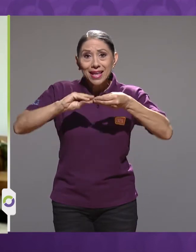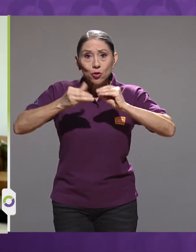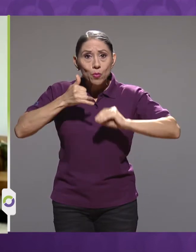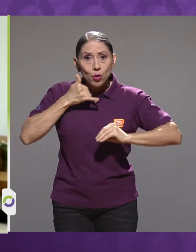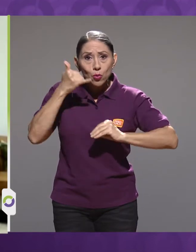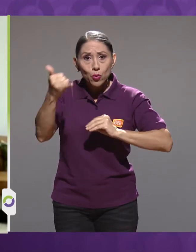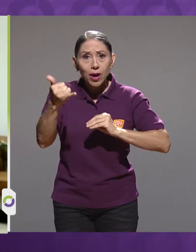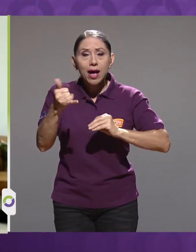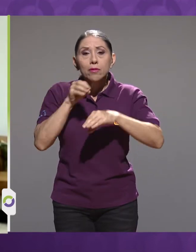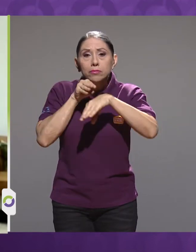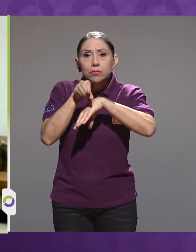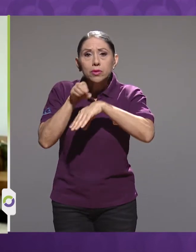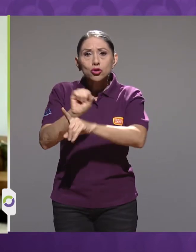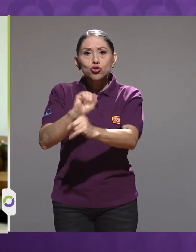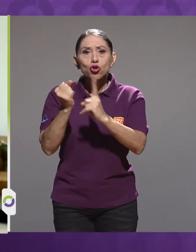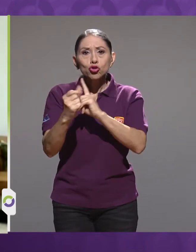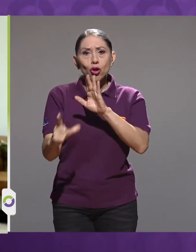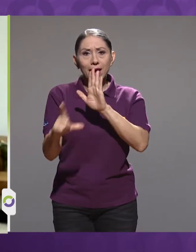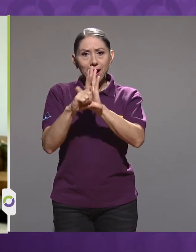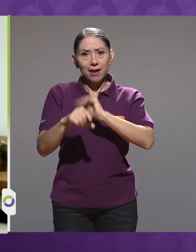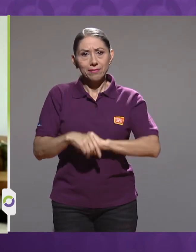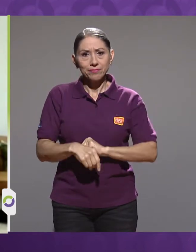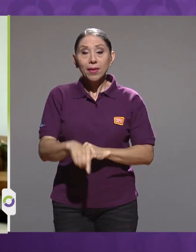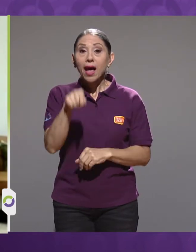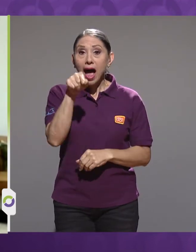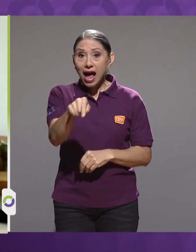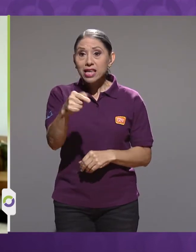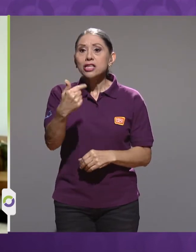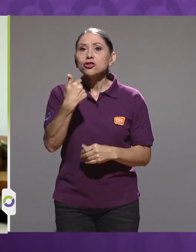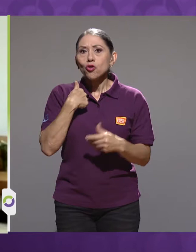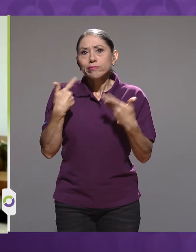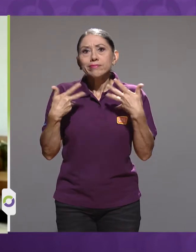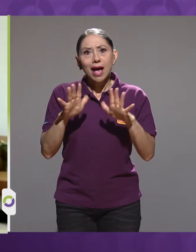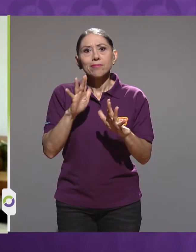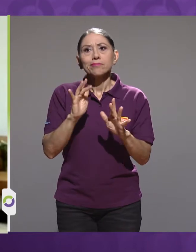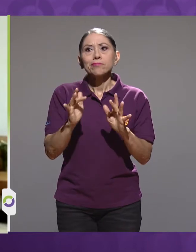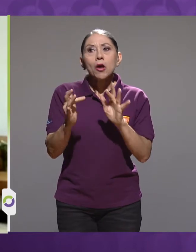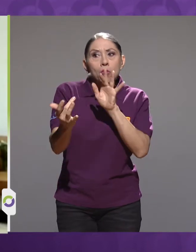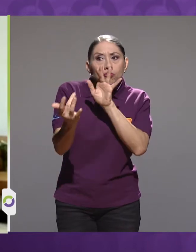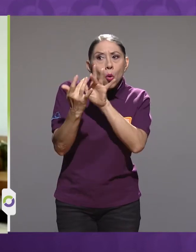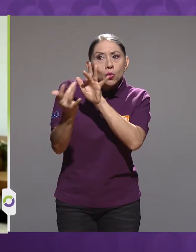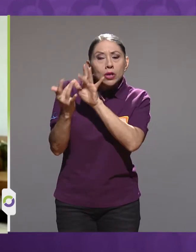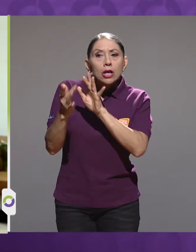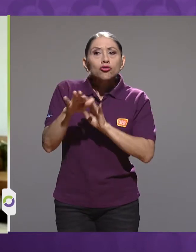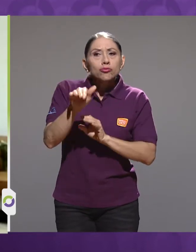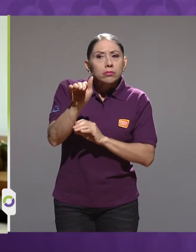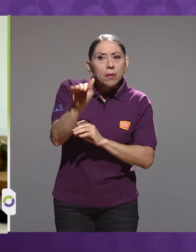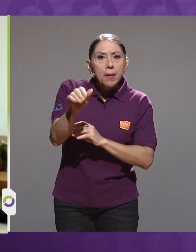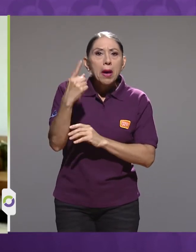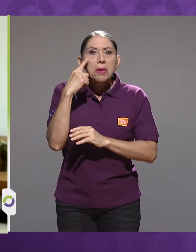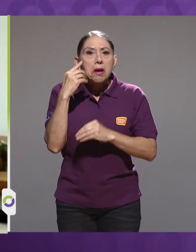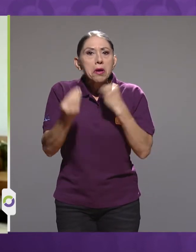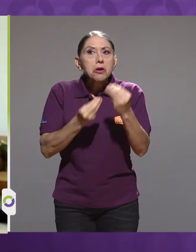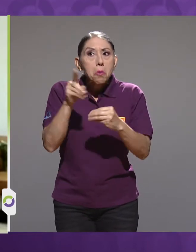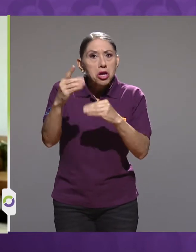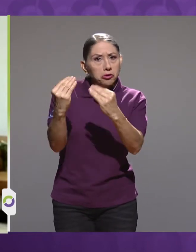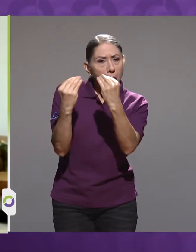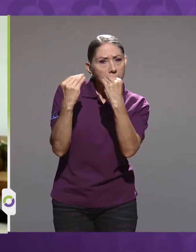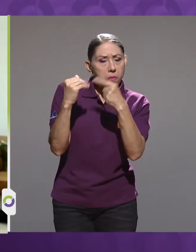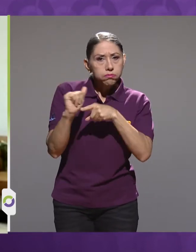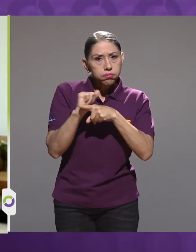sociolegal. Entonces ahí fue cuando ya hice los contactos para ver cuándo eran los